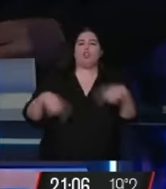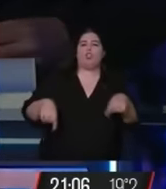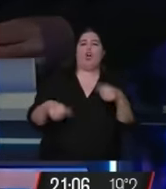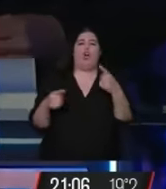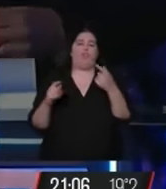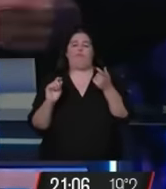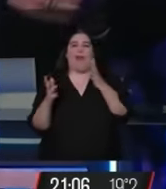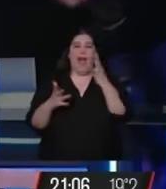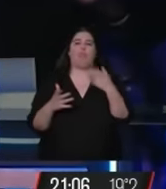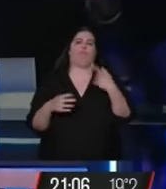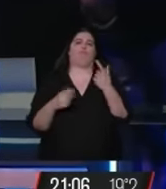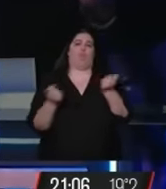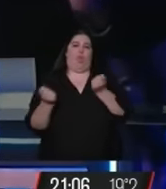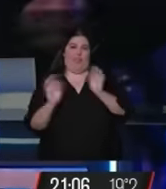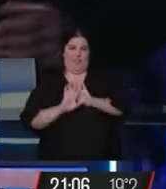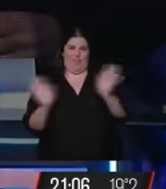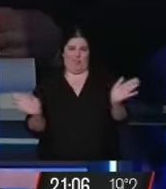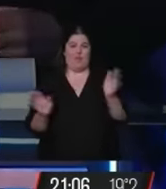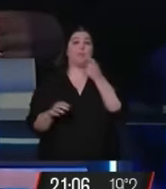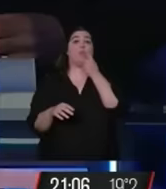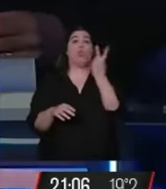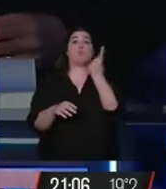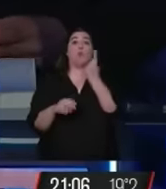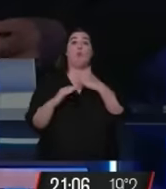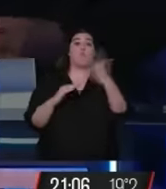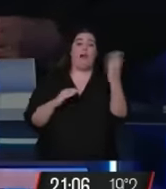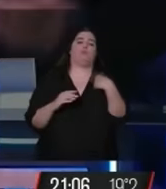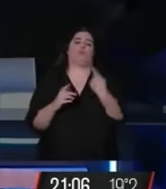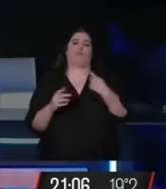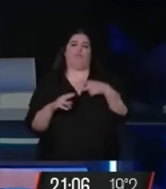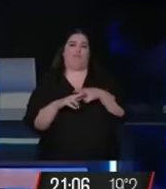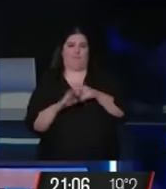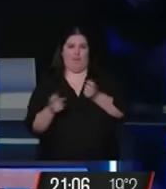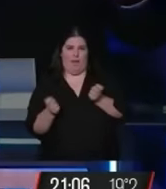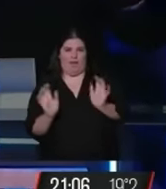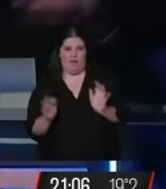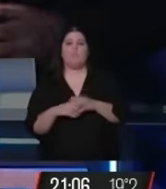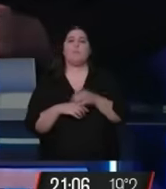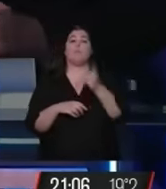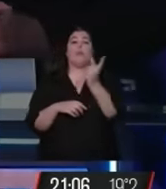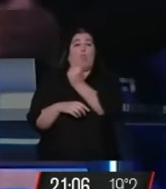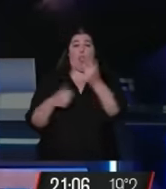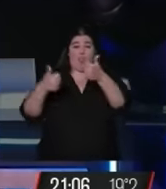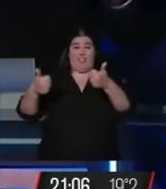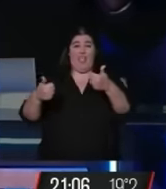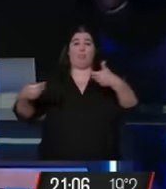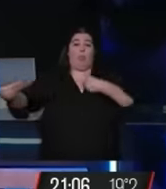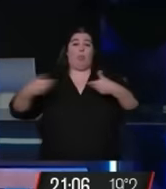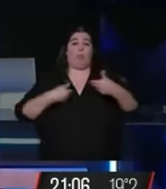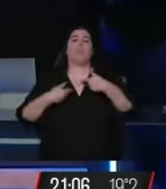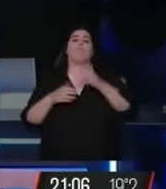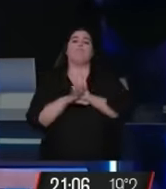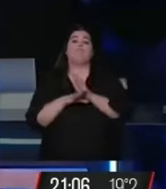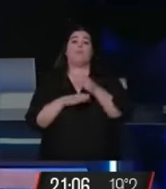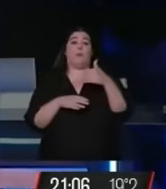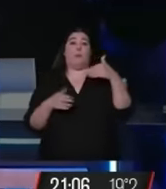del debate y si se pasan de los 2 minutos. A pedido de ustedes, los candidatos, cuando falten